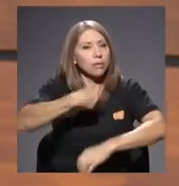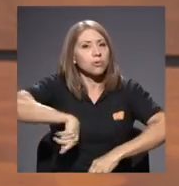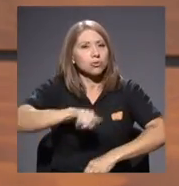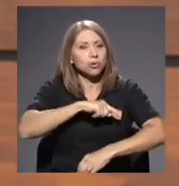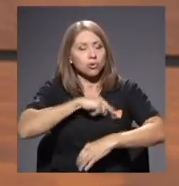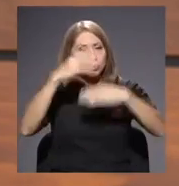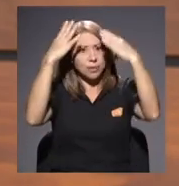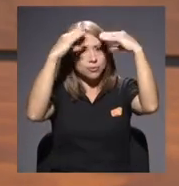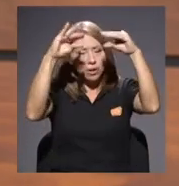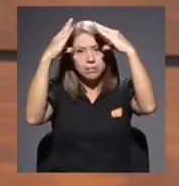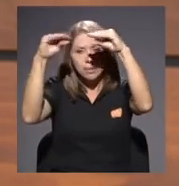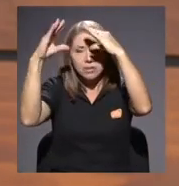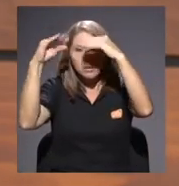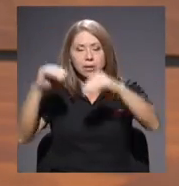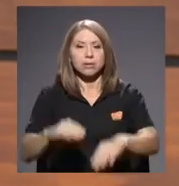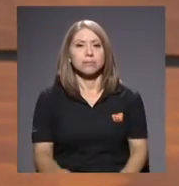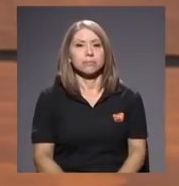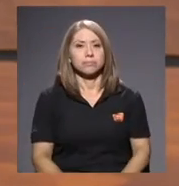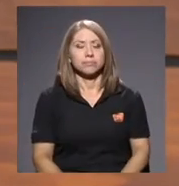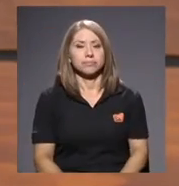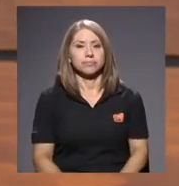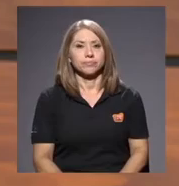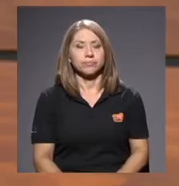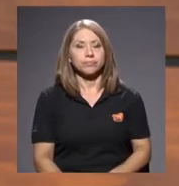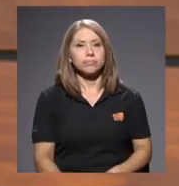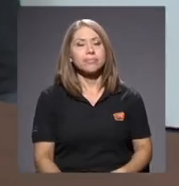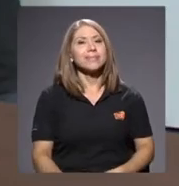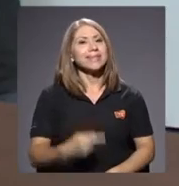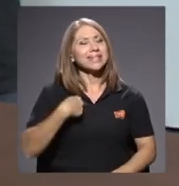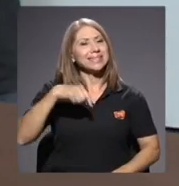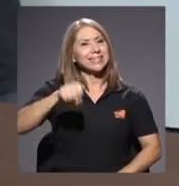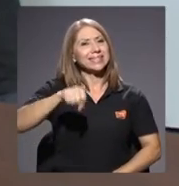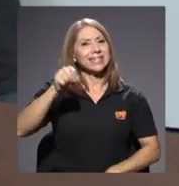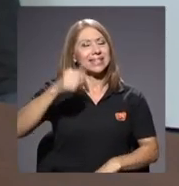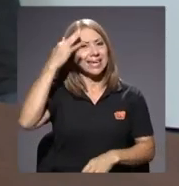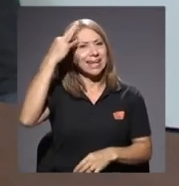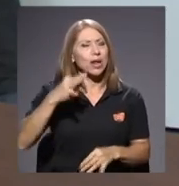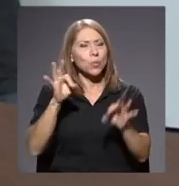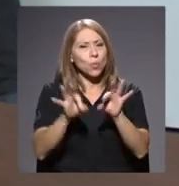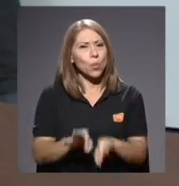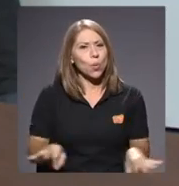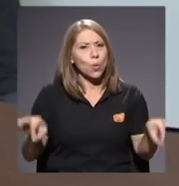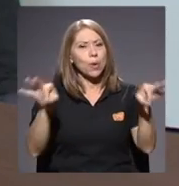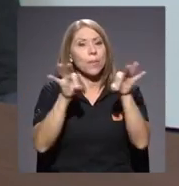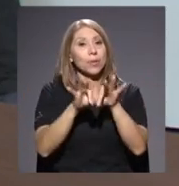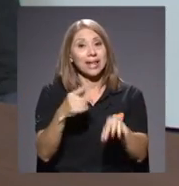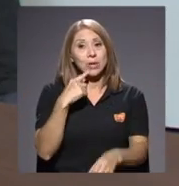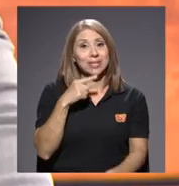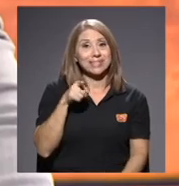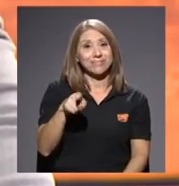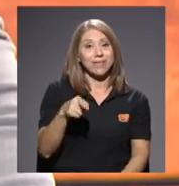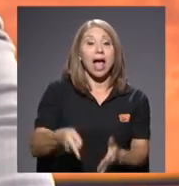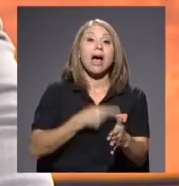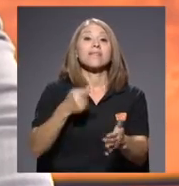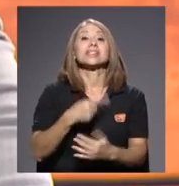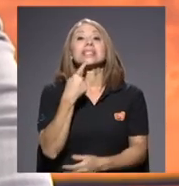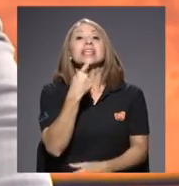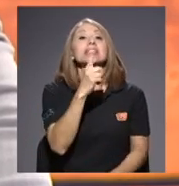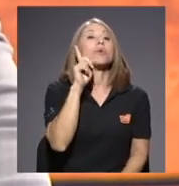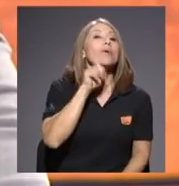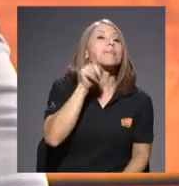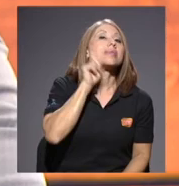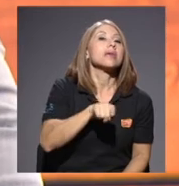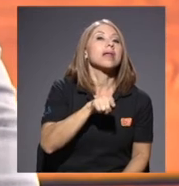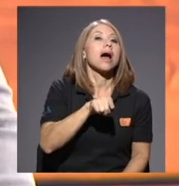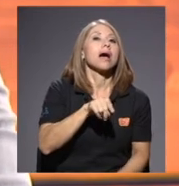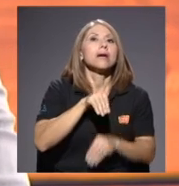transmitiendo. Principalmente los medios, ¿verdad? Creo que es muy valioso lo que plantea Margarita, en el sentido que a veces una mentira le da la vuelta al mundo y